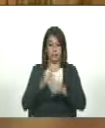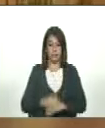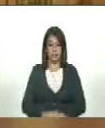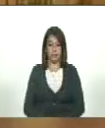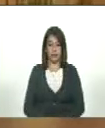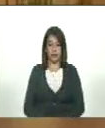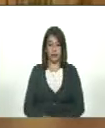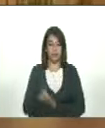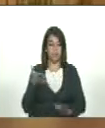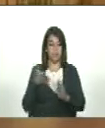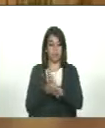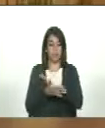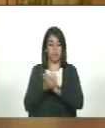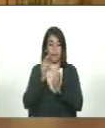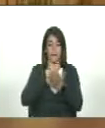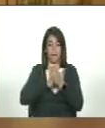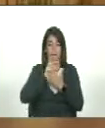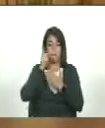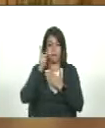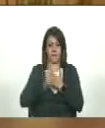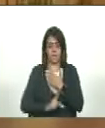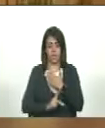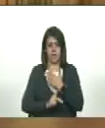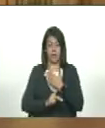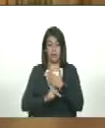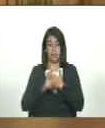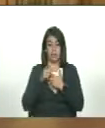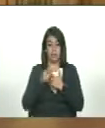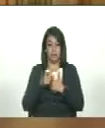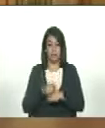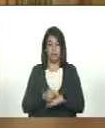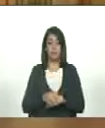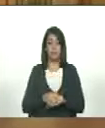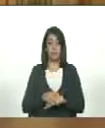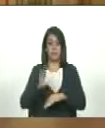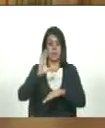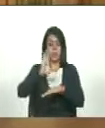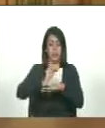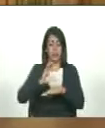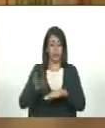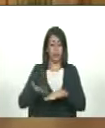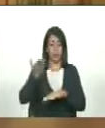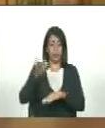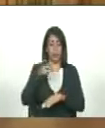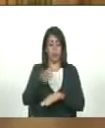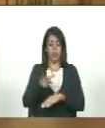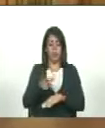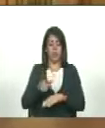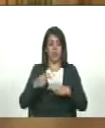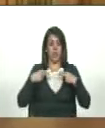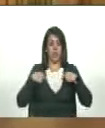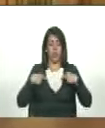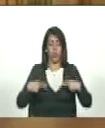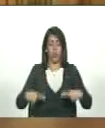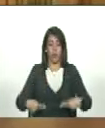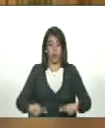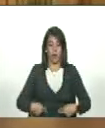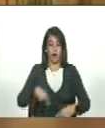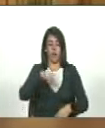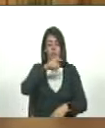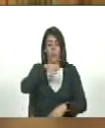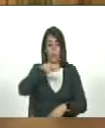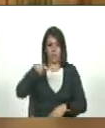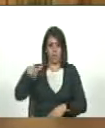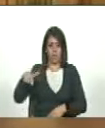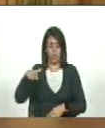ha sido basado en un plan cuyo centro esencial es el ser humano. Y